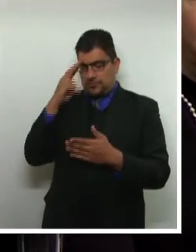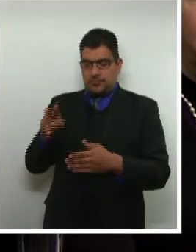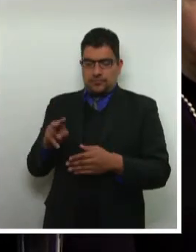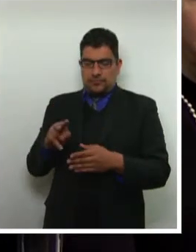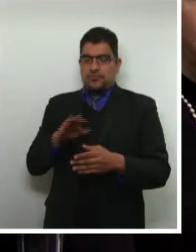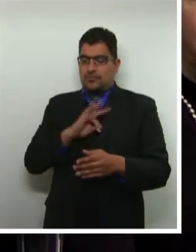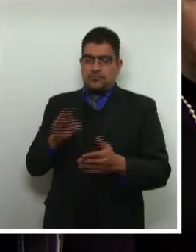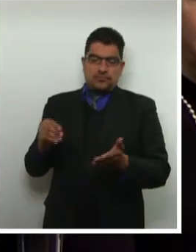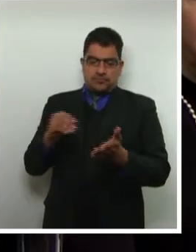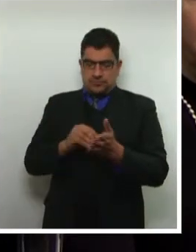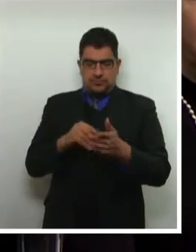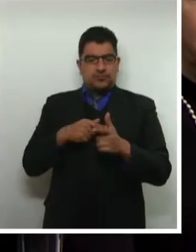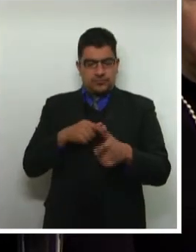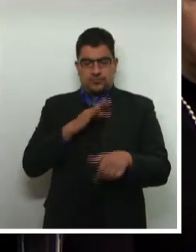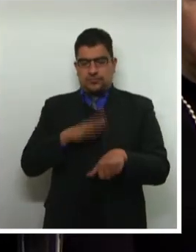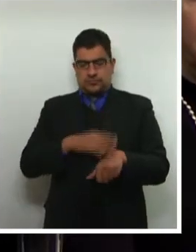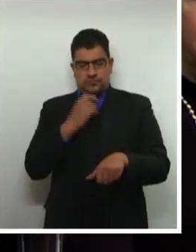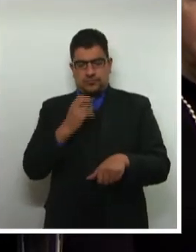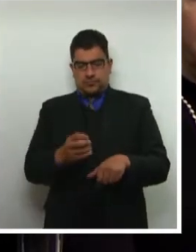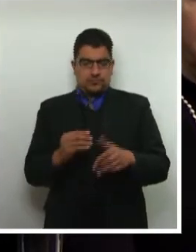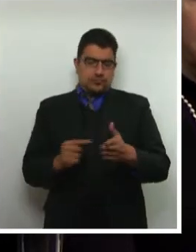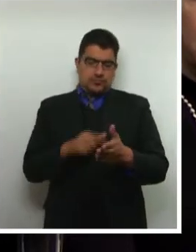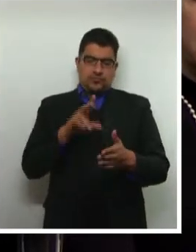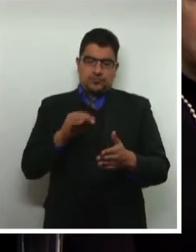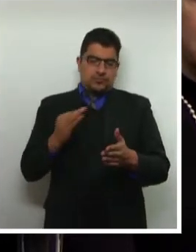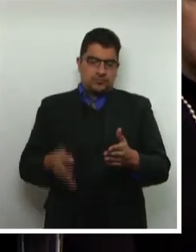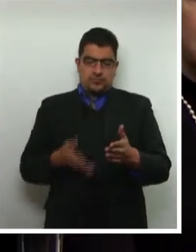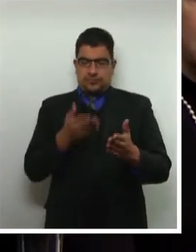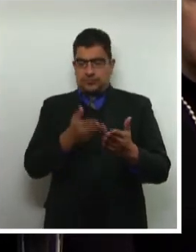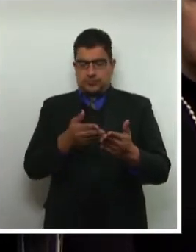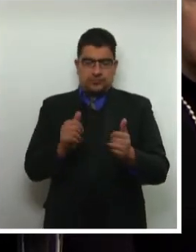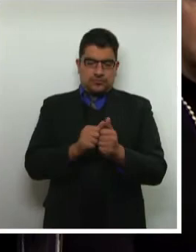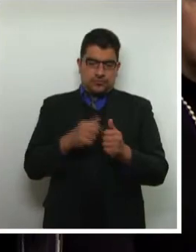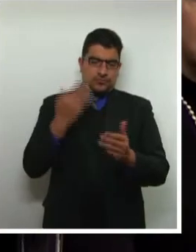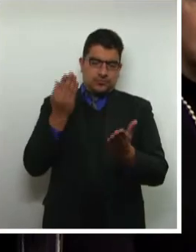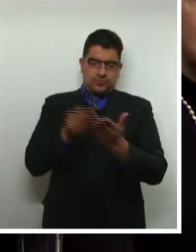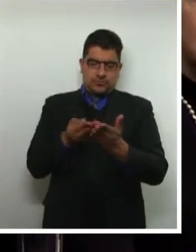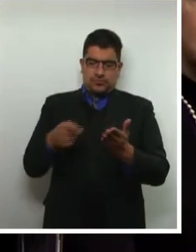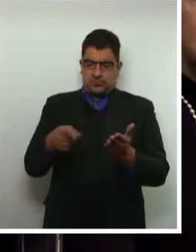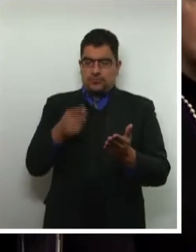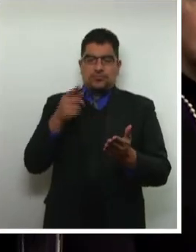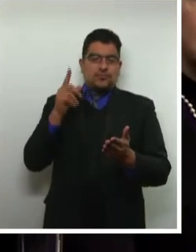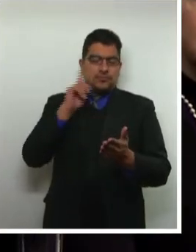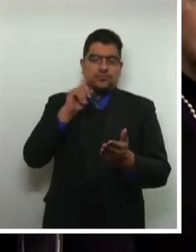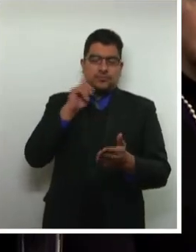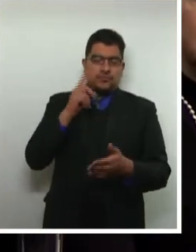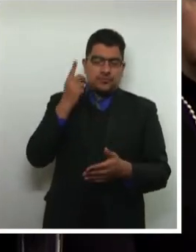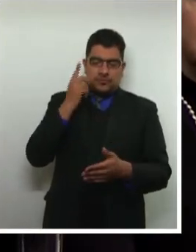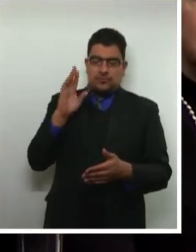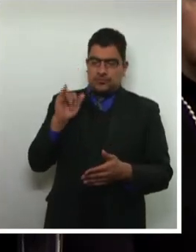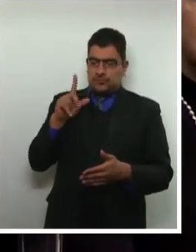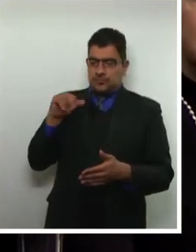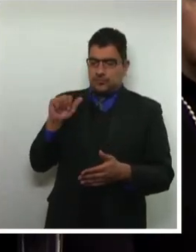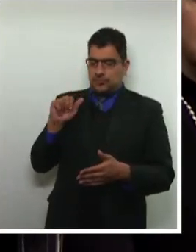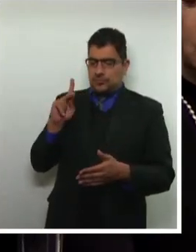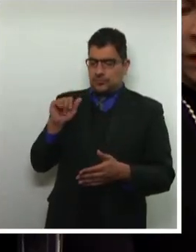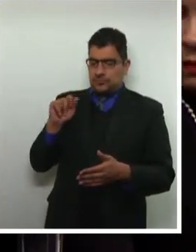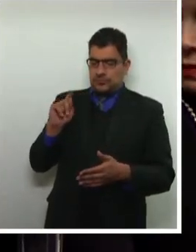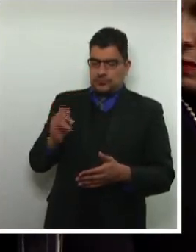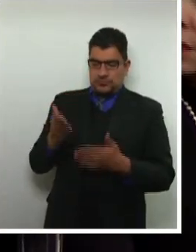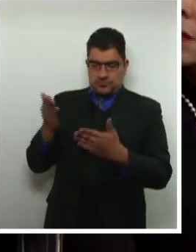de México, y por eso me pronuncio en contra de la propuesta de la compañera Claudia Pastor.